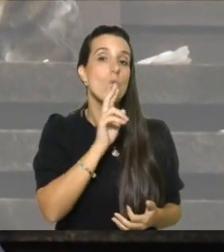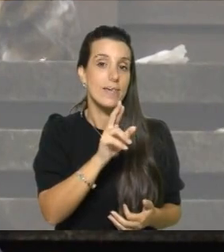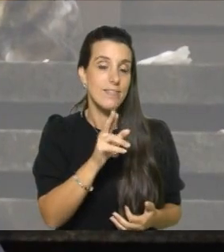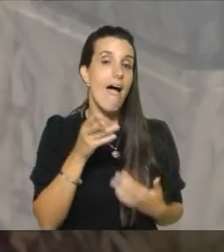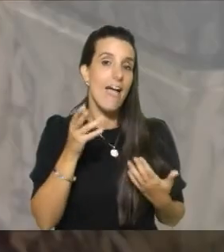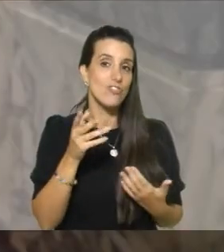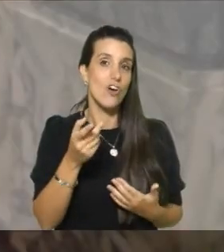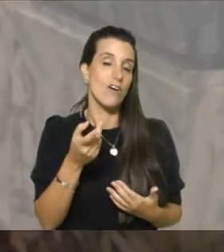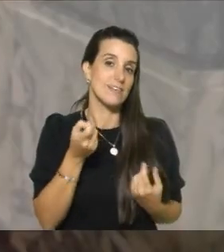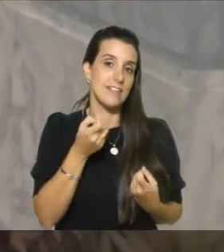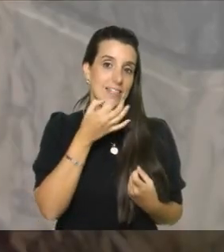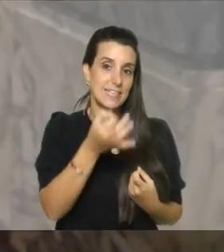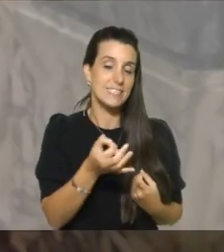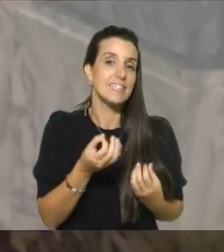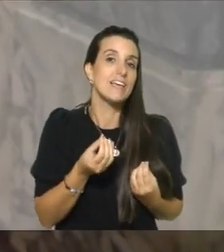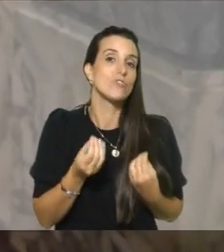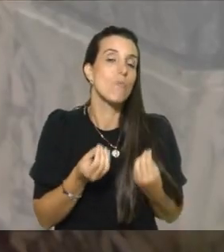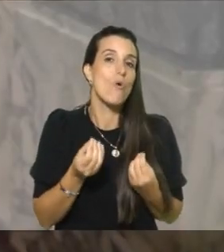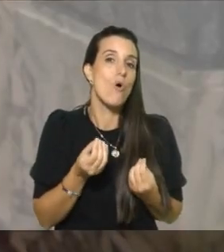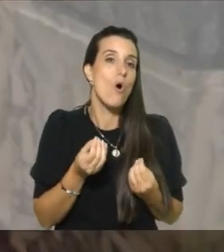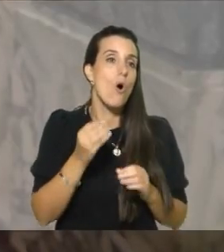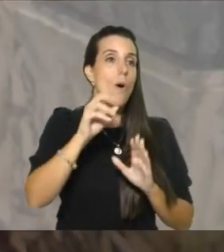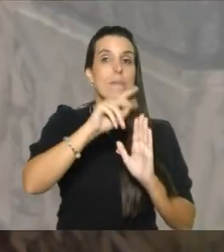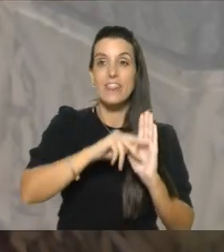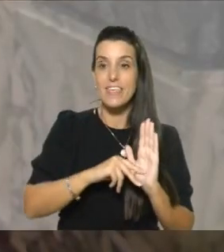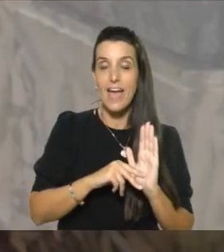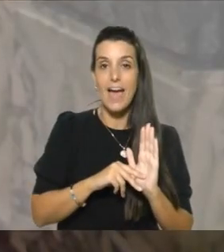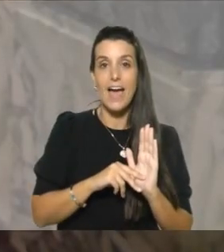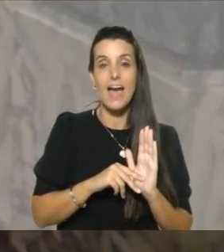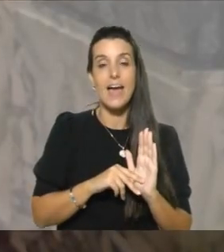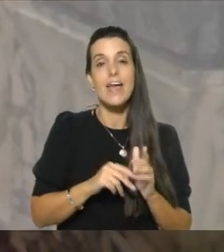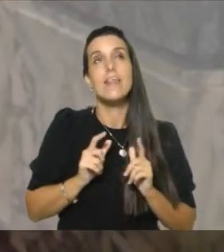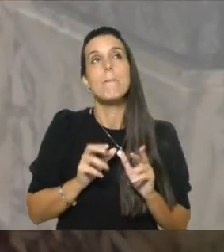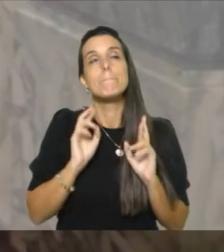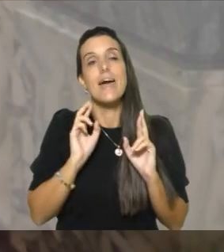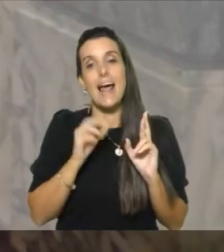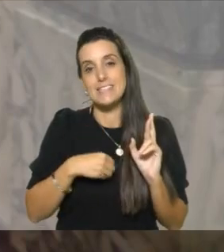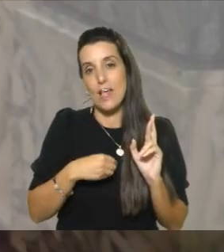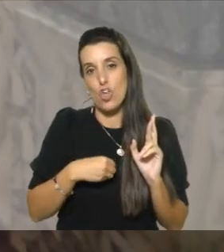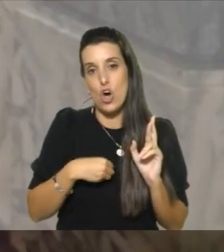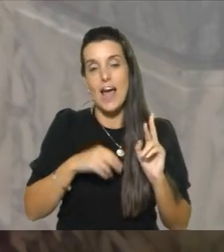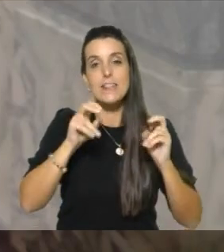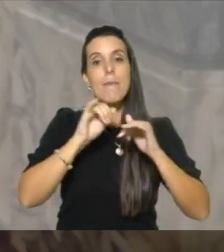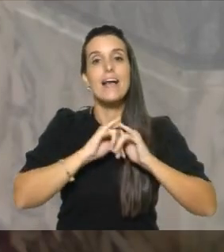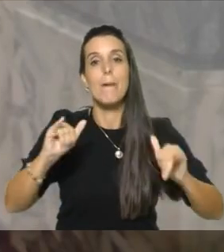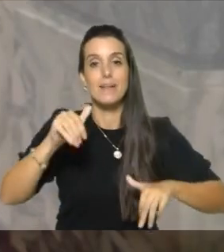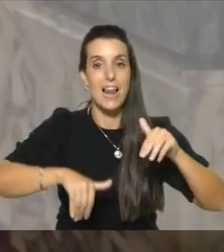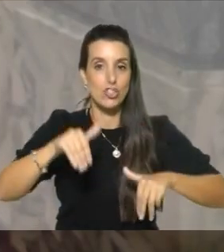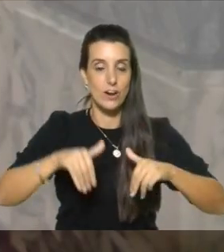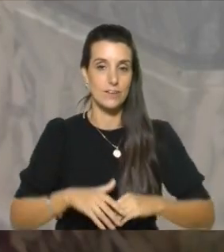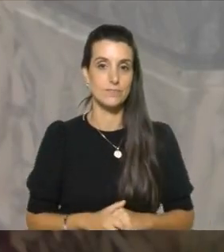esto lo que necesitaban y es una una medida este esperanzadora digamos en el marco de una campaña